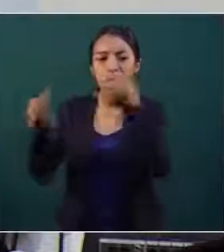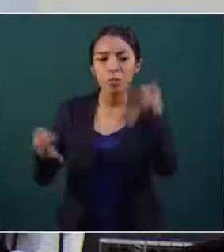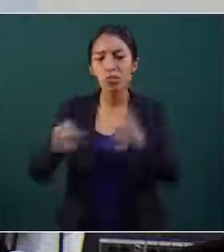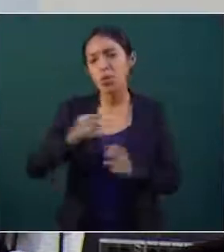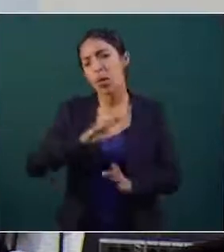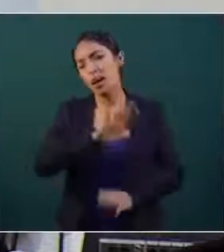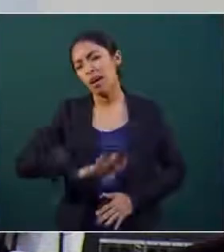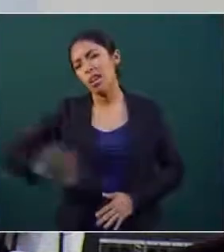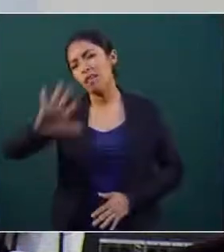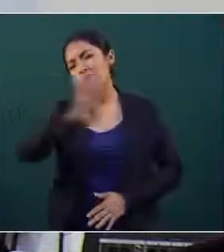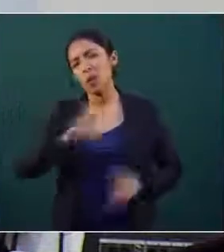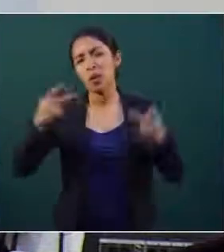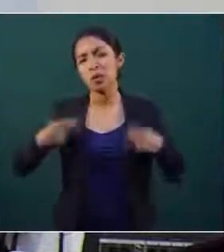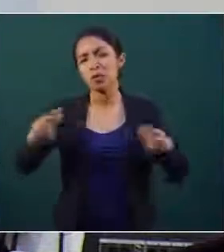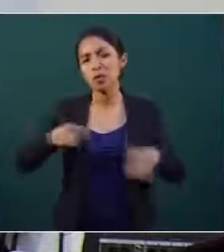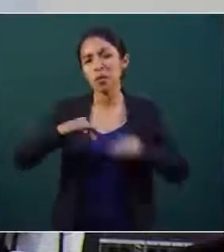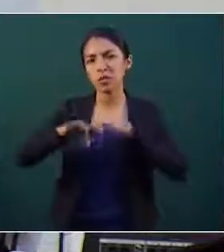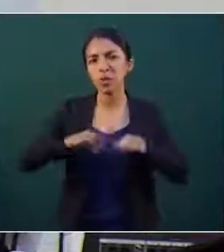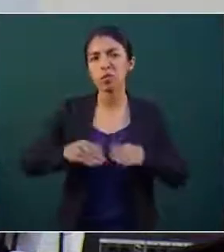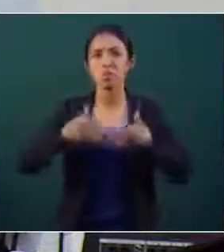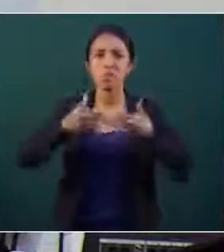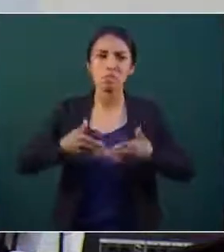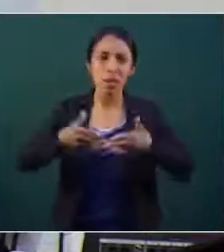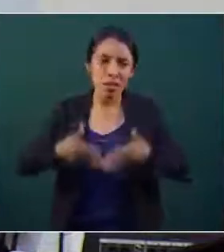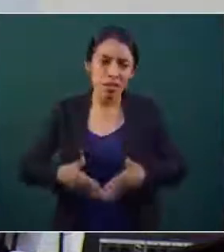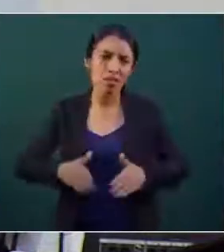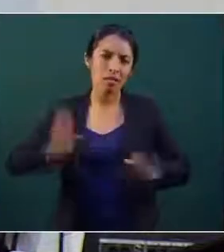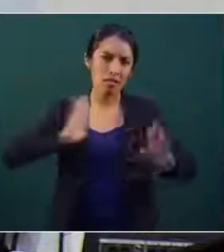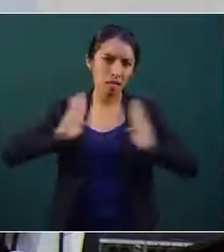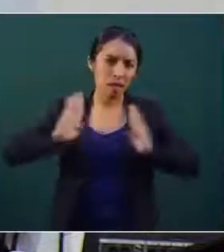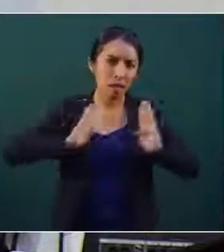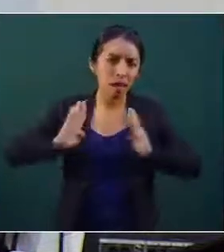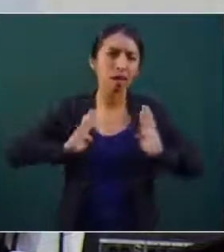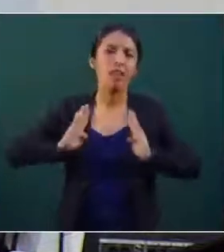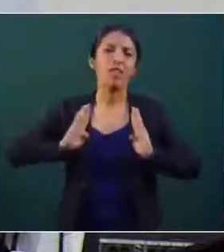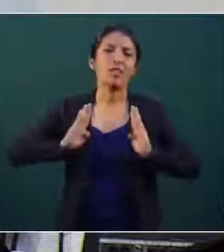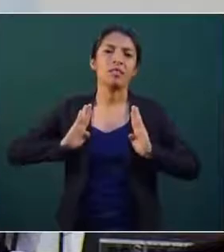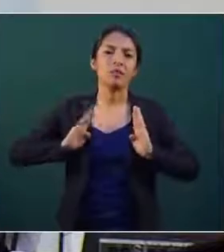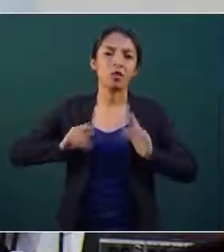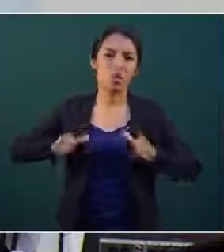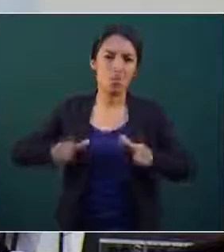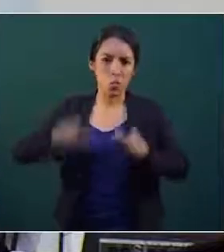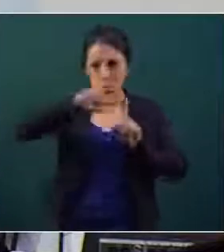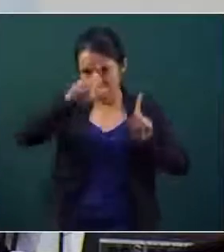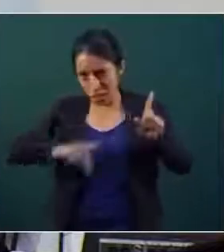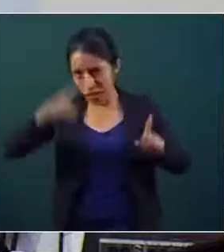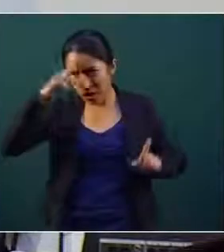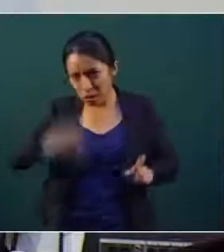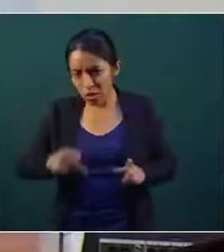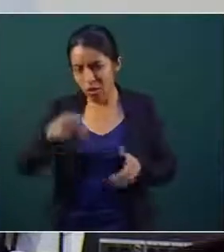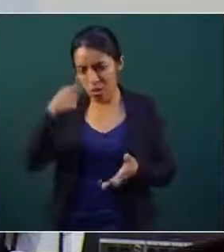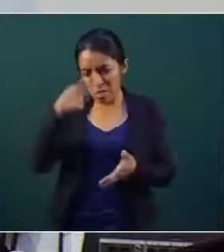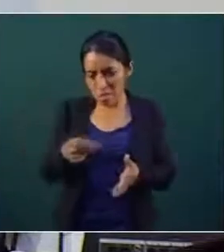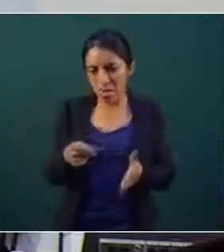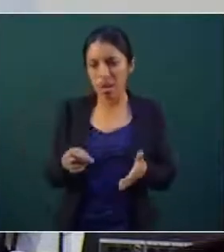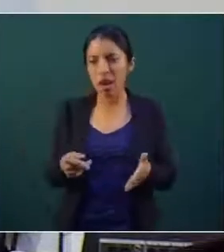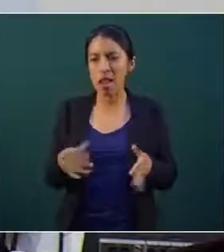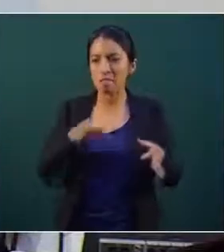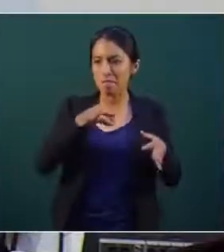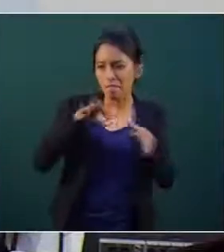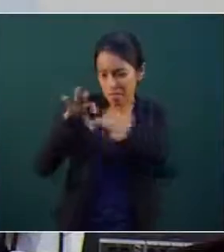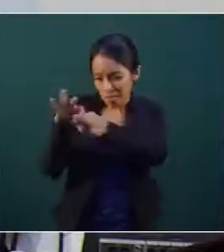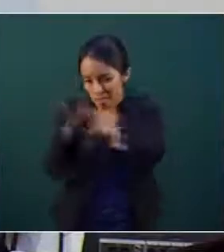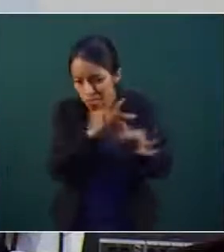ya sea la Marina, el Ejército y la Guardia Nacional, para cerrar filas en pro de la seguridad del país? Y aprovechando